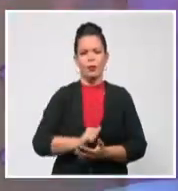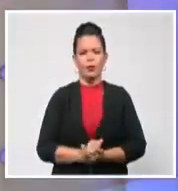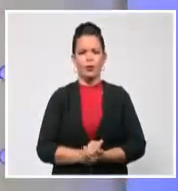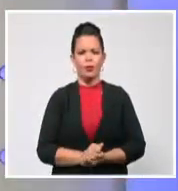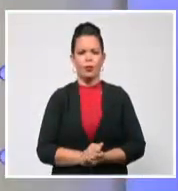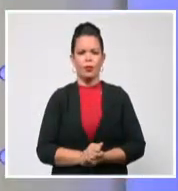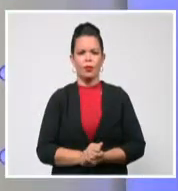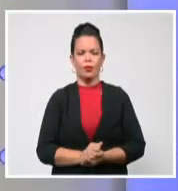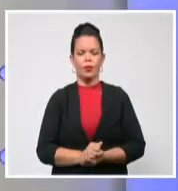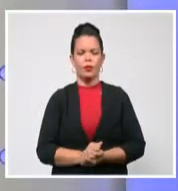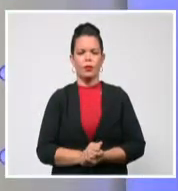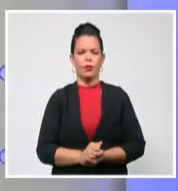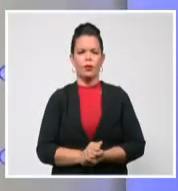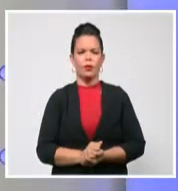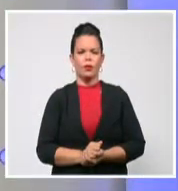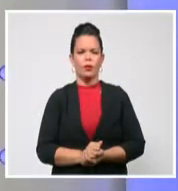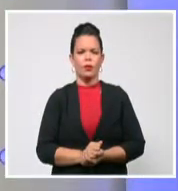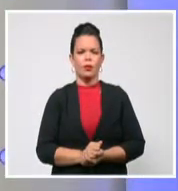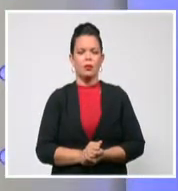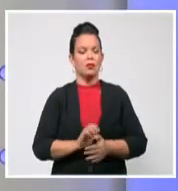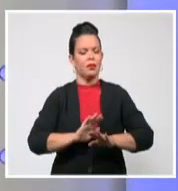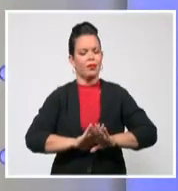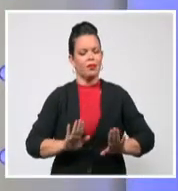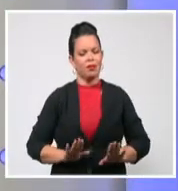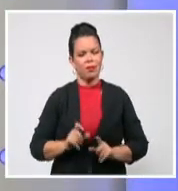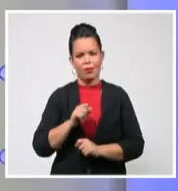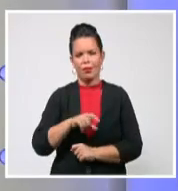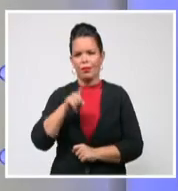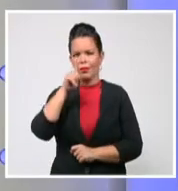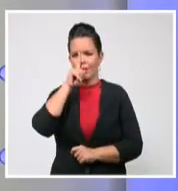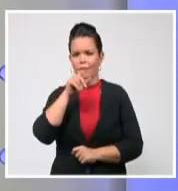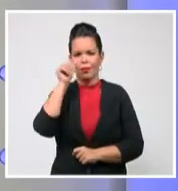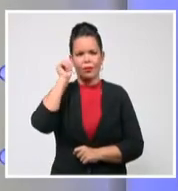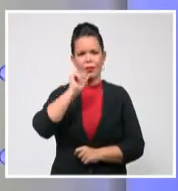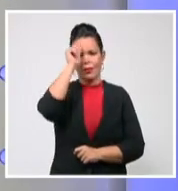Y así ya me despido. Pase un excelente fin de semana. Buenas noches.